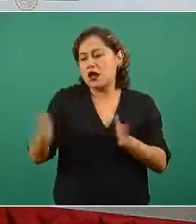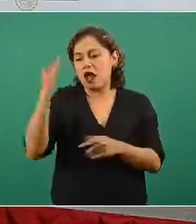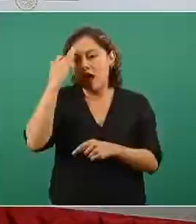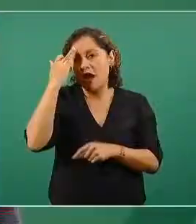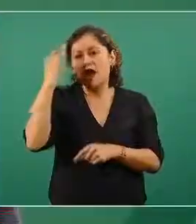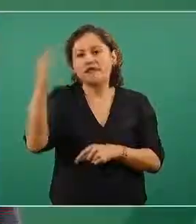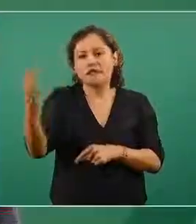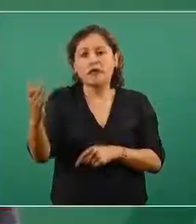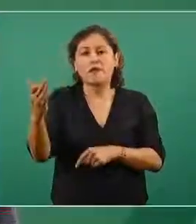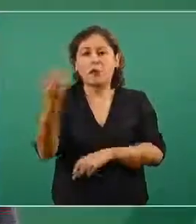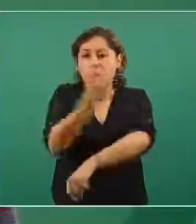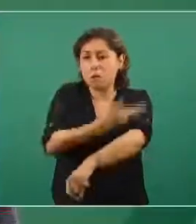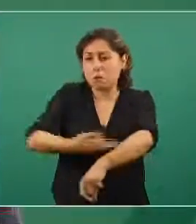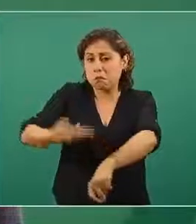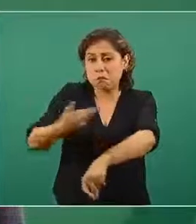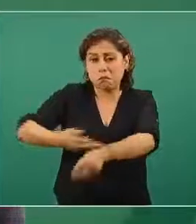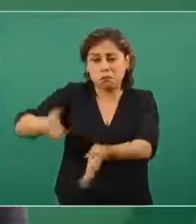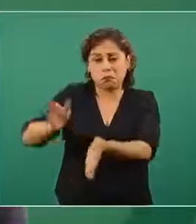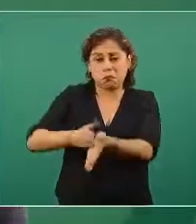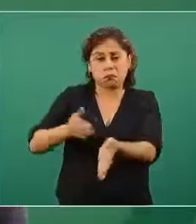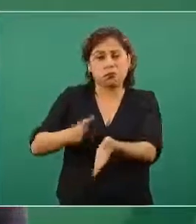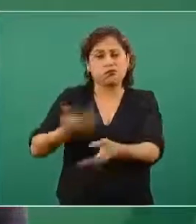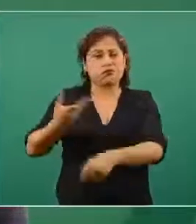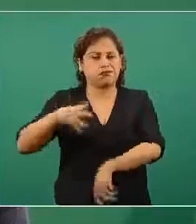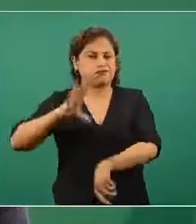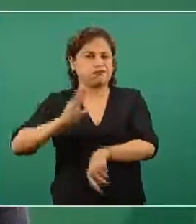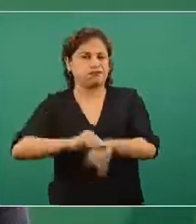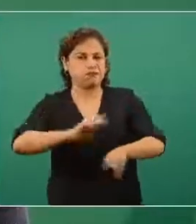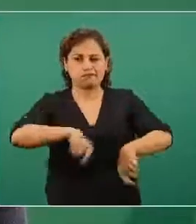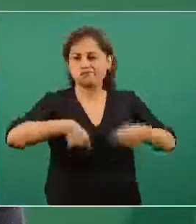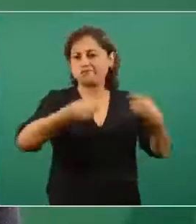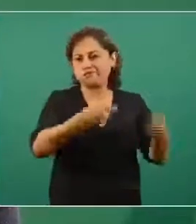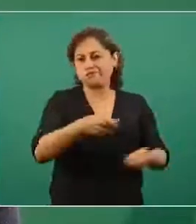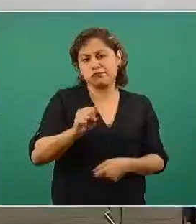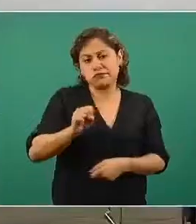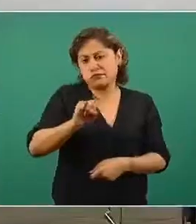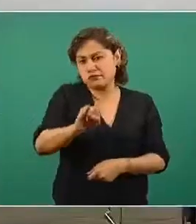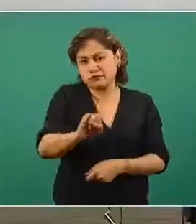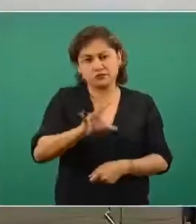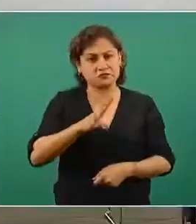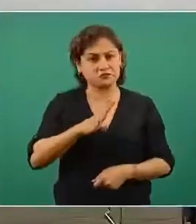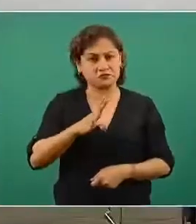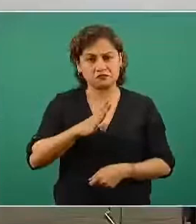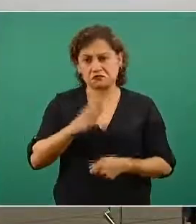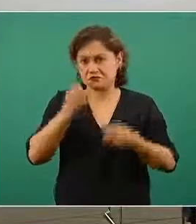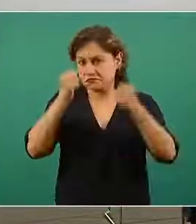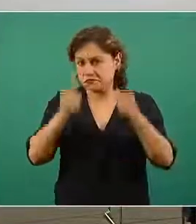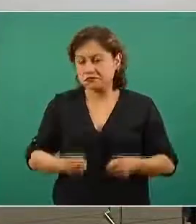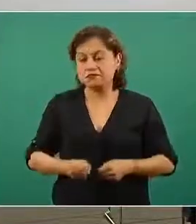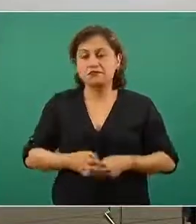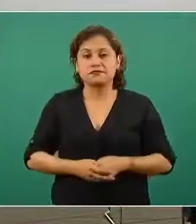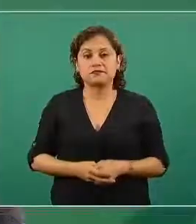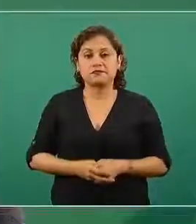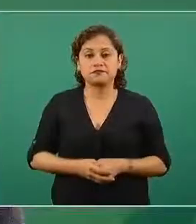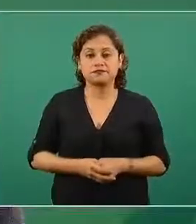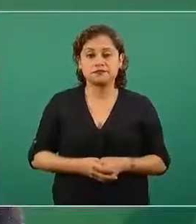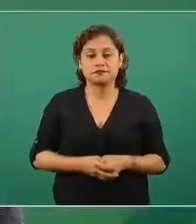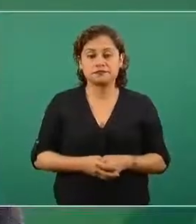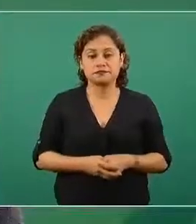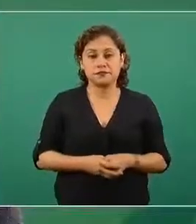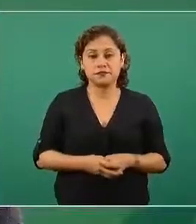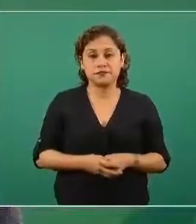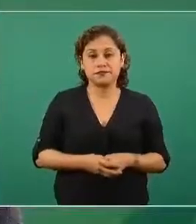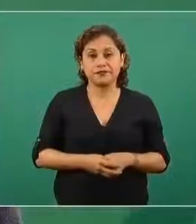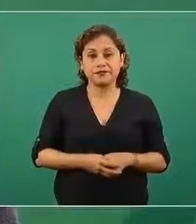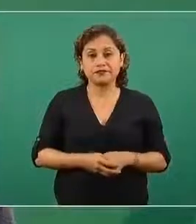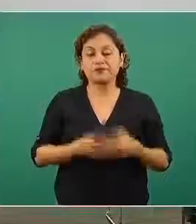disponibles todos los trámites que se requieran para que esa vacuna pueda llegar, ingresar, distribuirse y, lo más importante, aplicarse a la población. Y ahora,